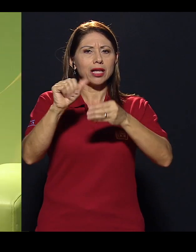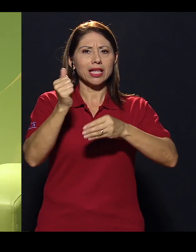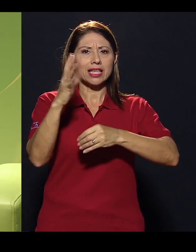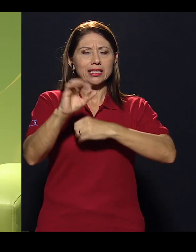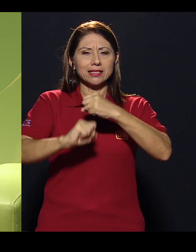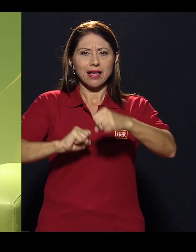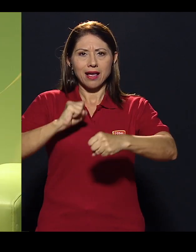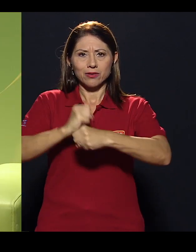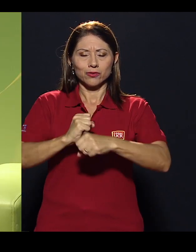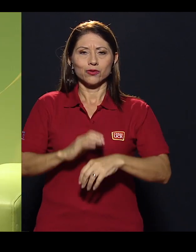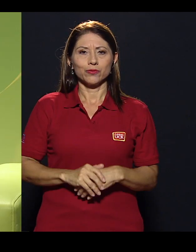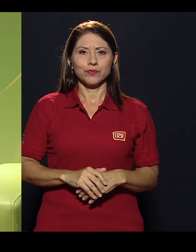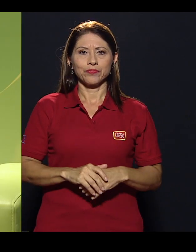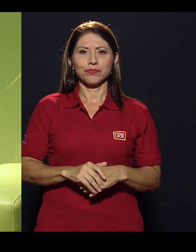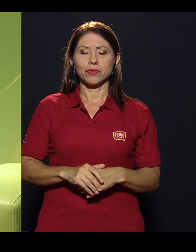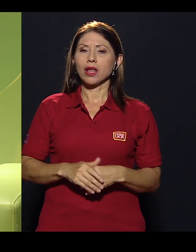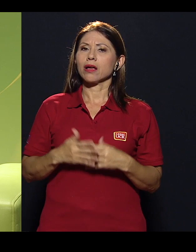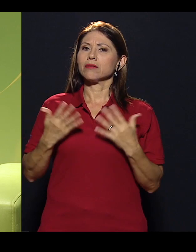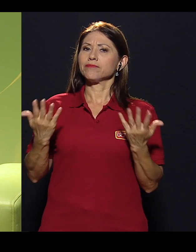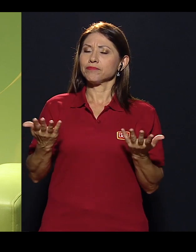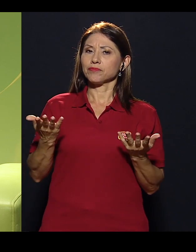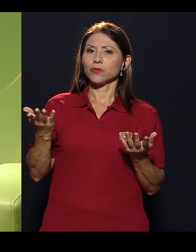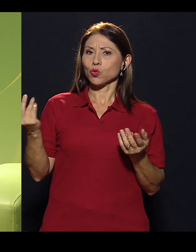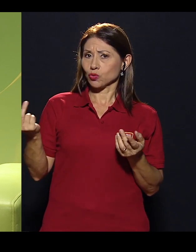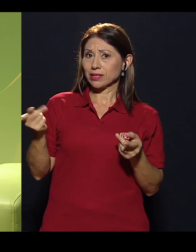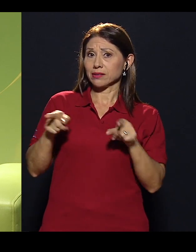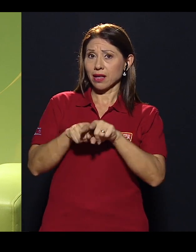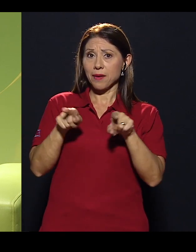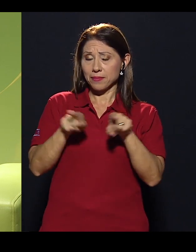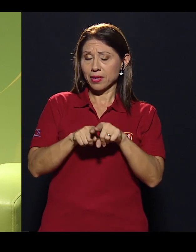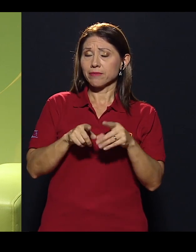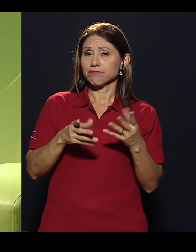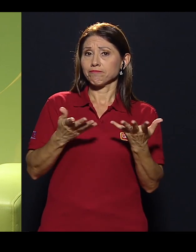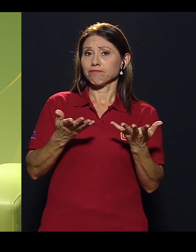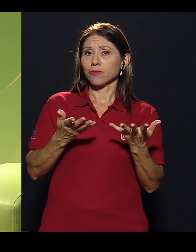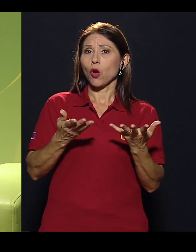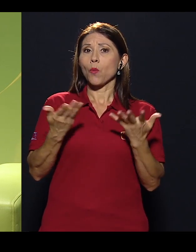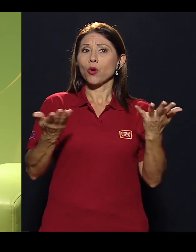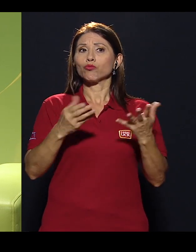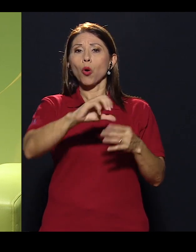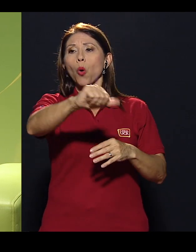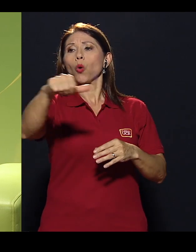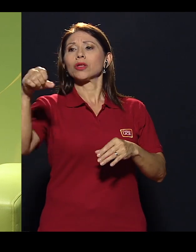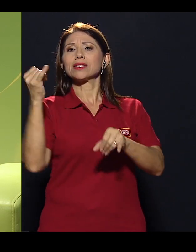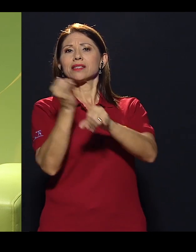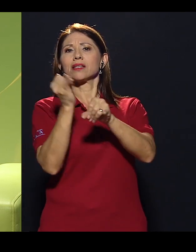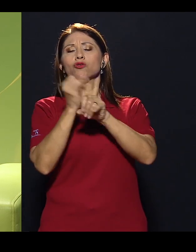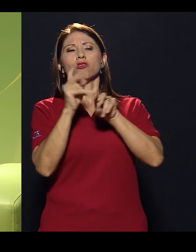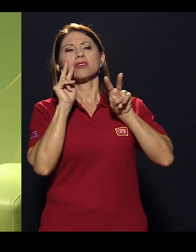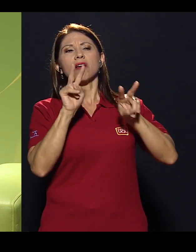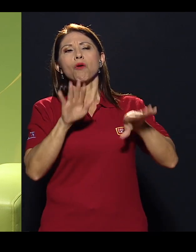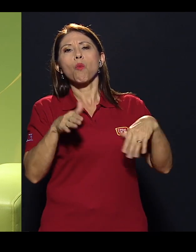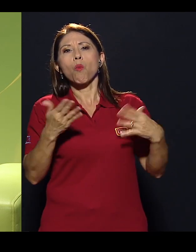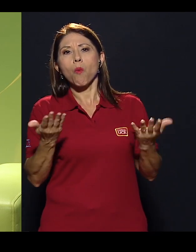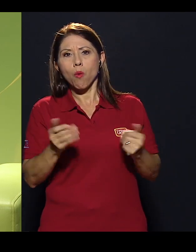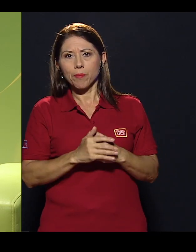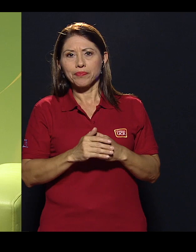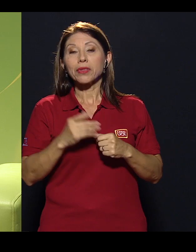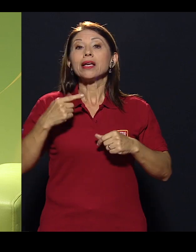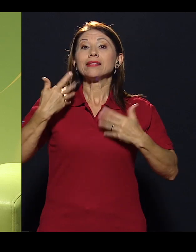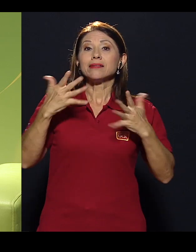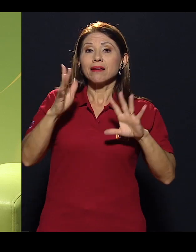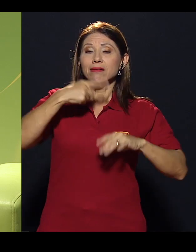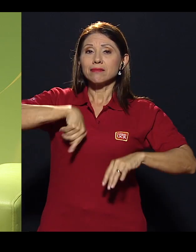años. En la forma de ustedes también ser percibidos por el resto de la institucionalidad, conforme hemos